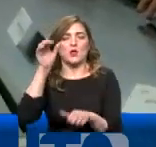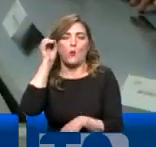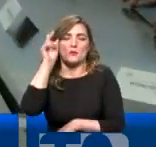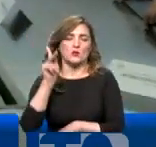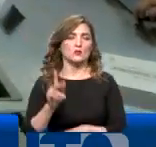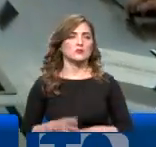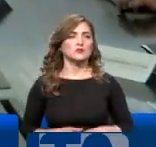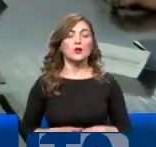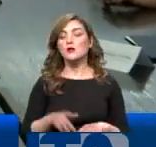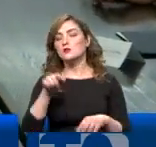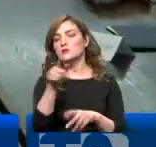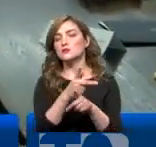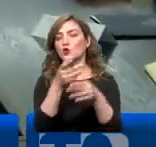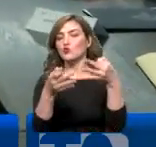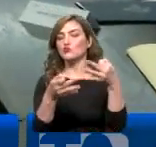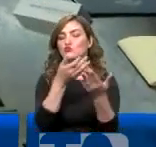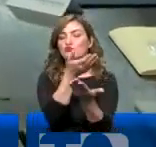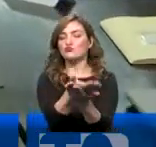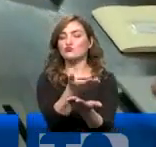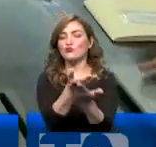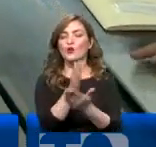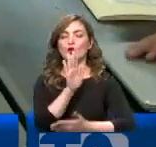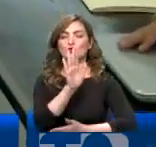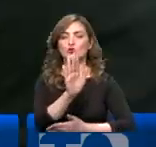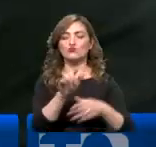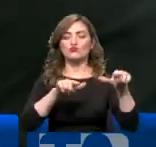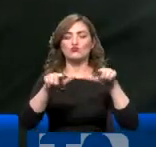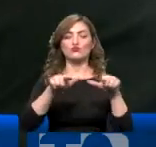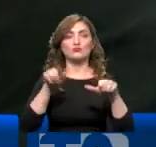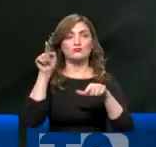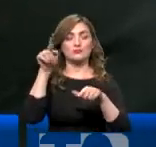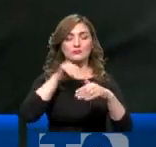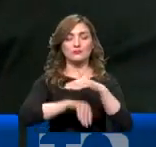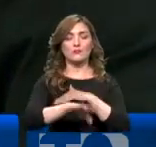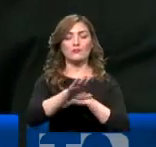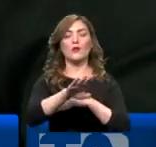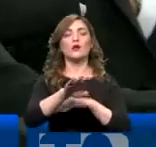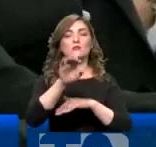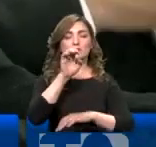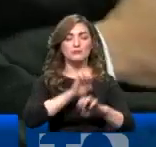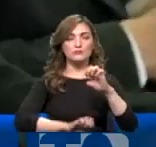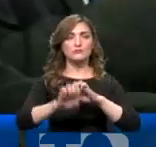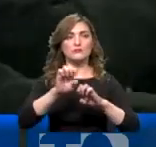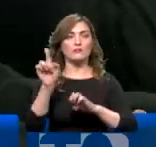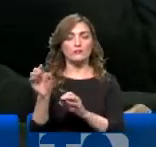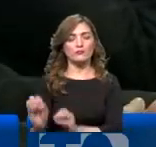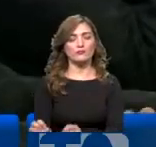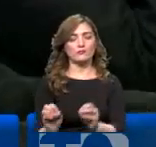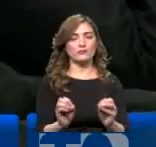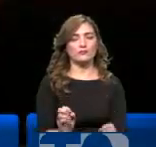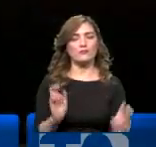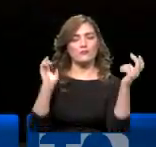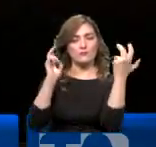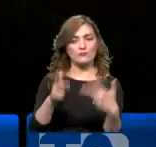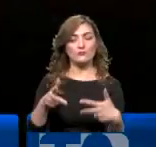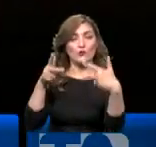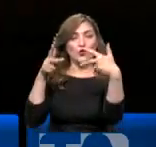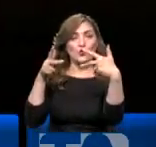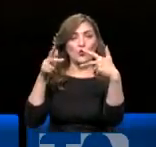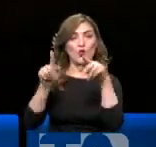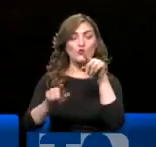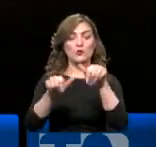El Consejo de la Judicatura puso a disposición sus instalaciones. Sin embargo, ellos se organizaron para reunirse vía videoconferencia en